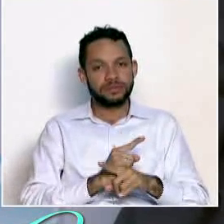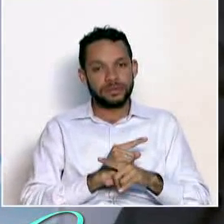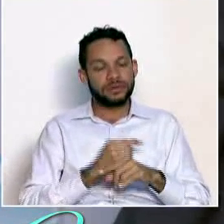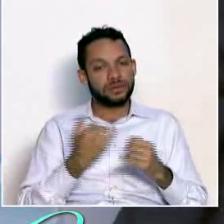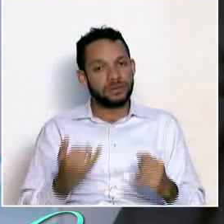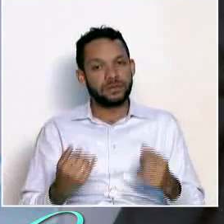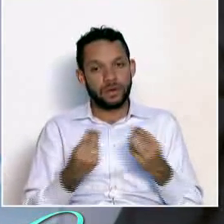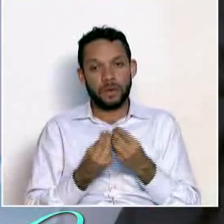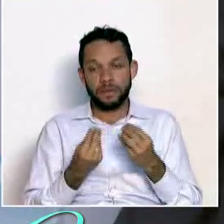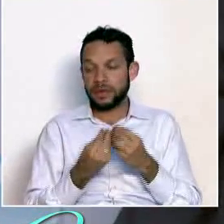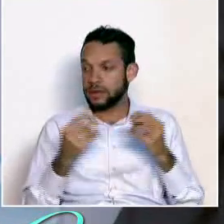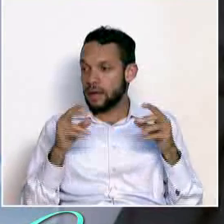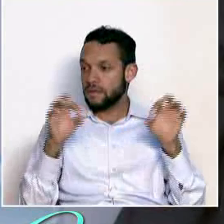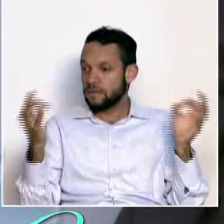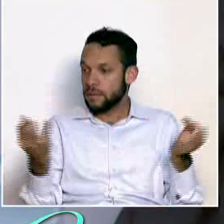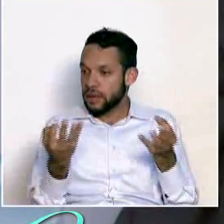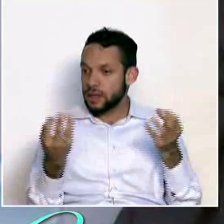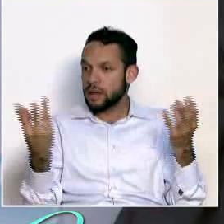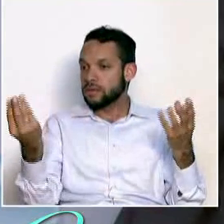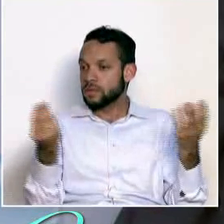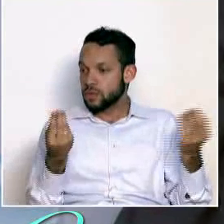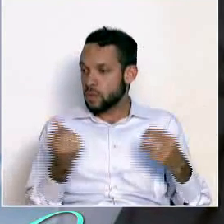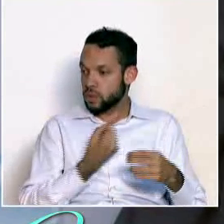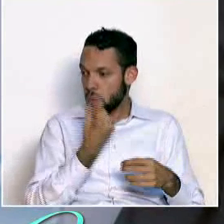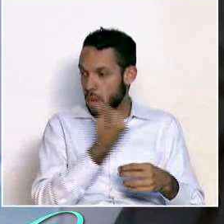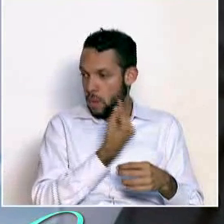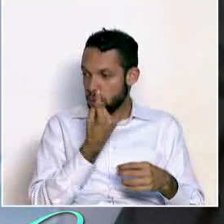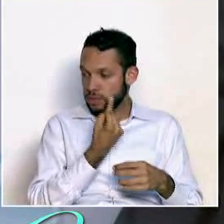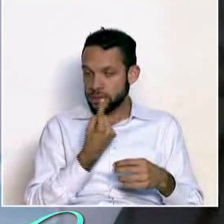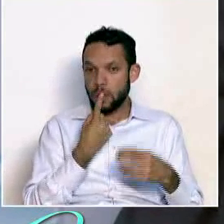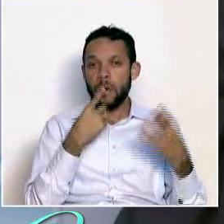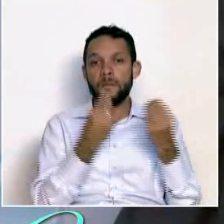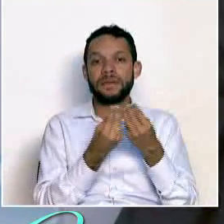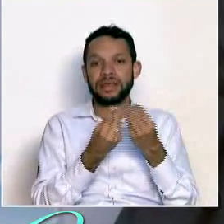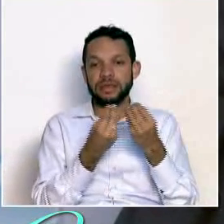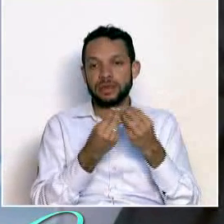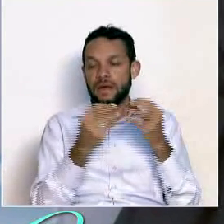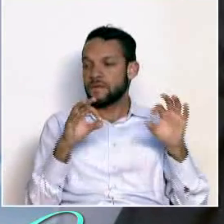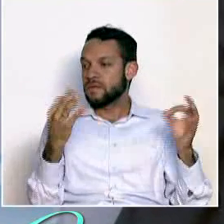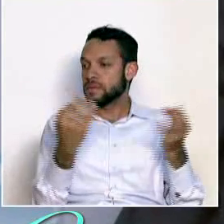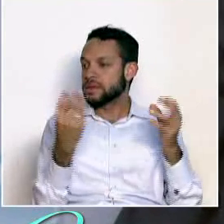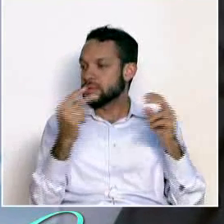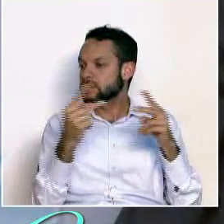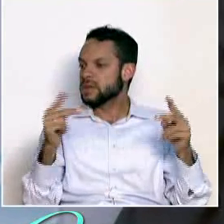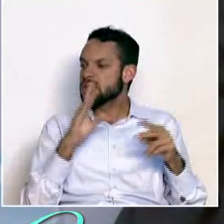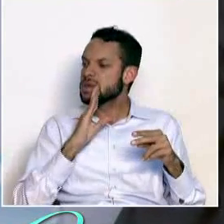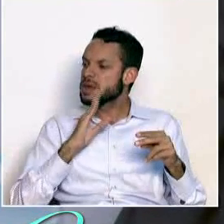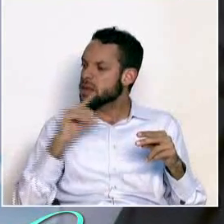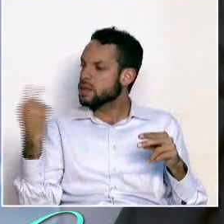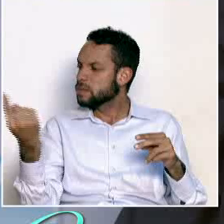en compañía de personas o estás solo? En compañía. ¿Quiénes te acompañan?